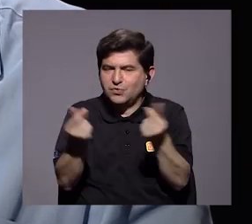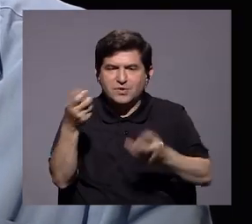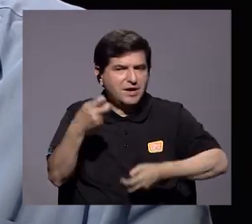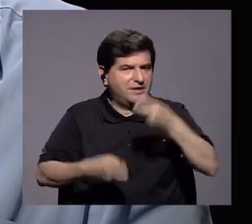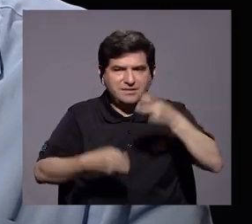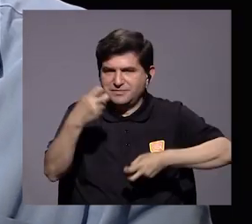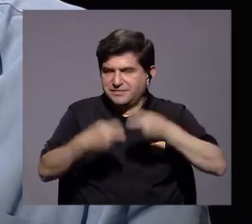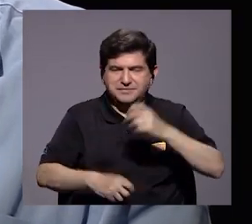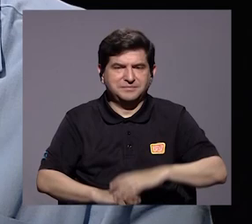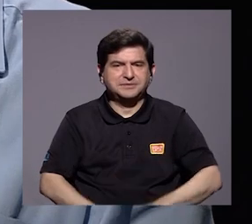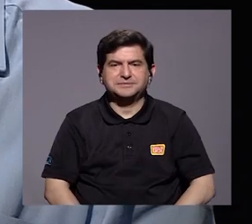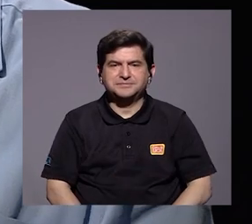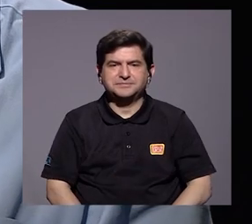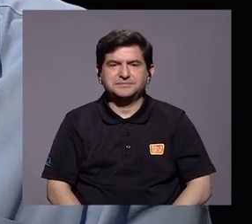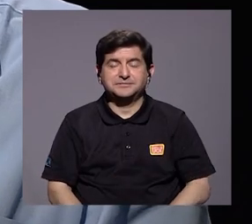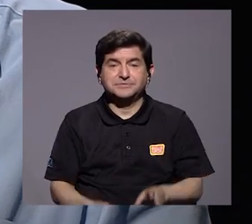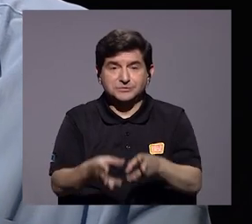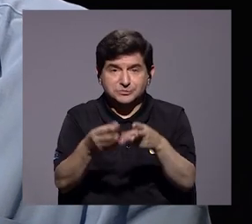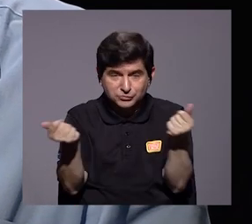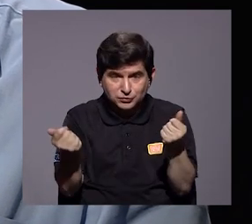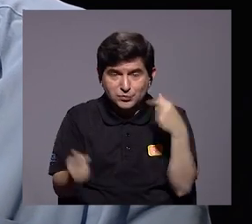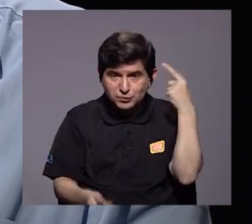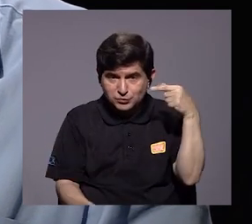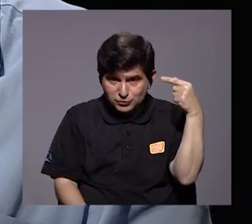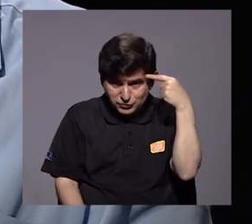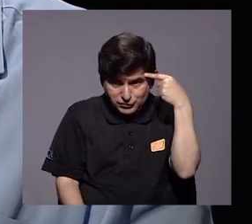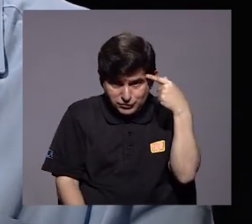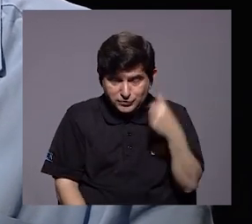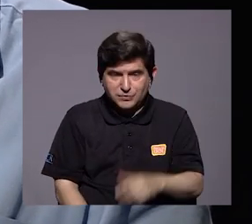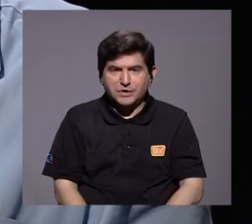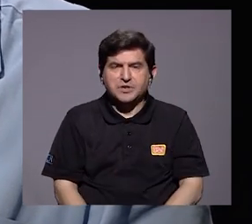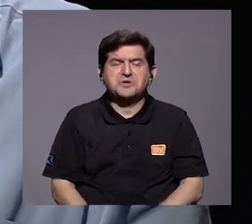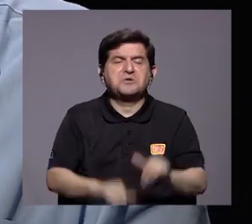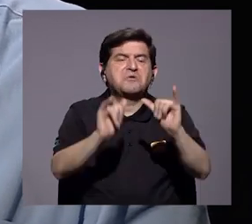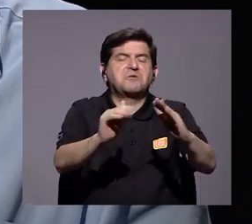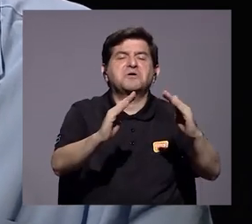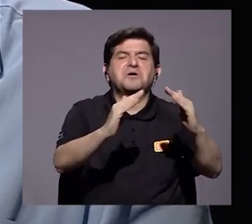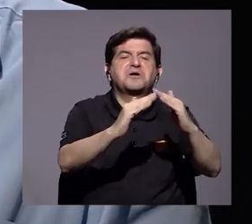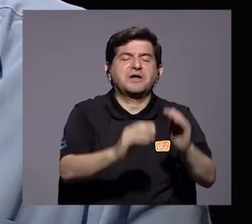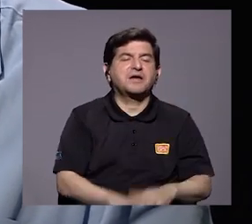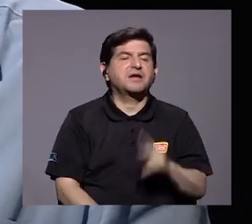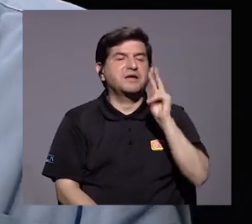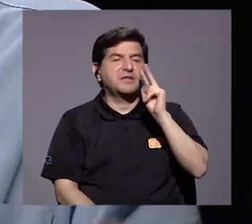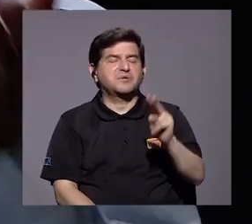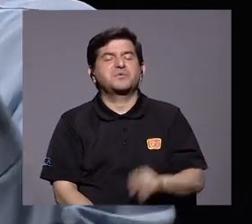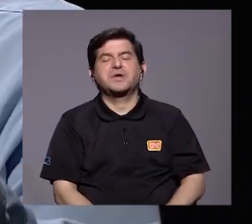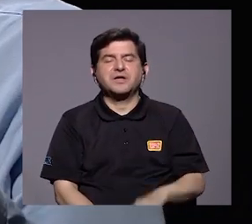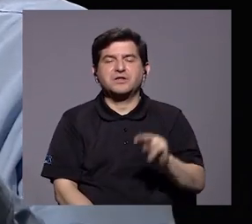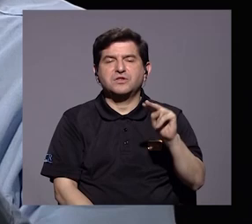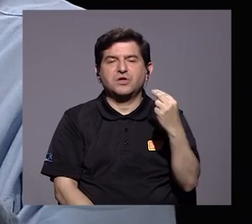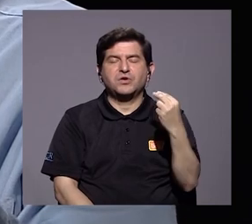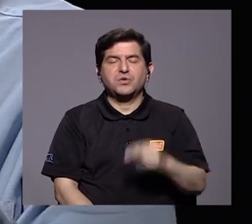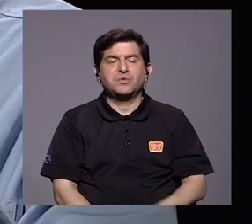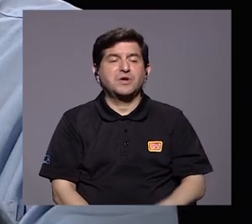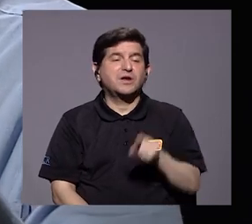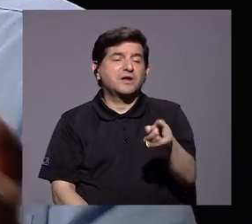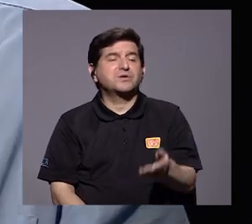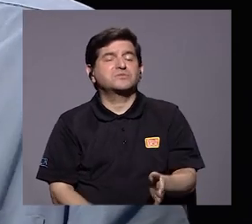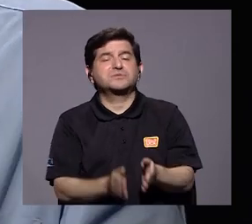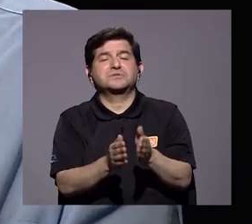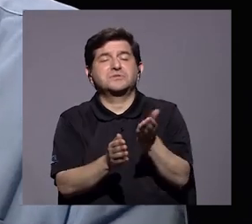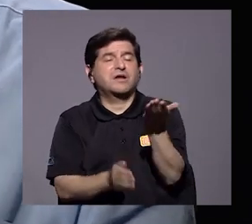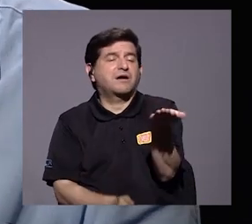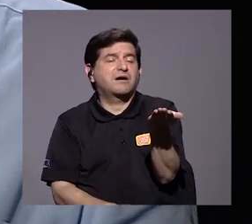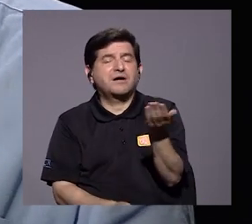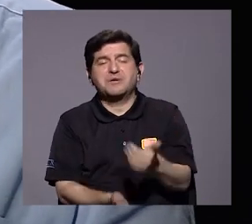problema si la solución que le propone el gobierno es que deseen su casa viendo la telenovela y ponga la mano así para recibir beneficios